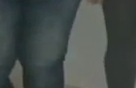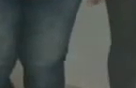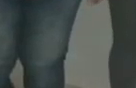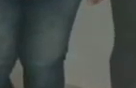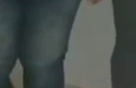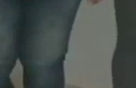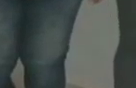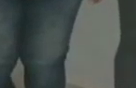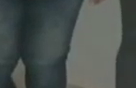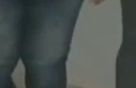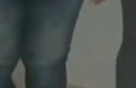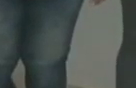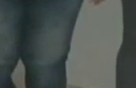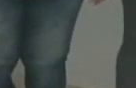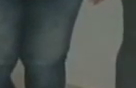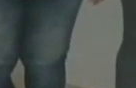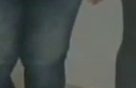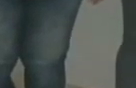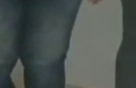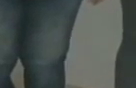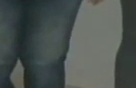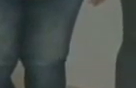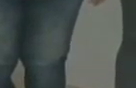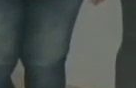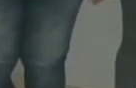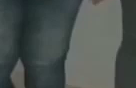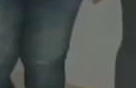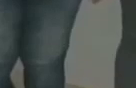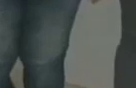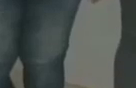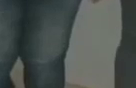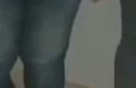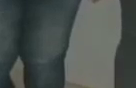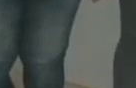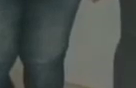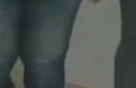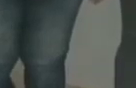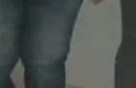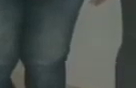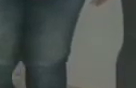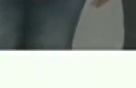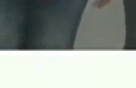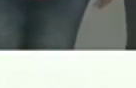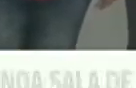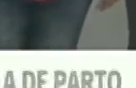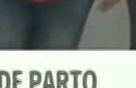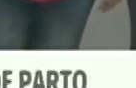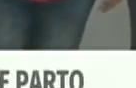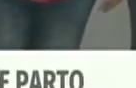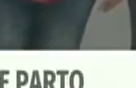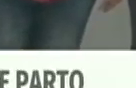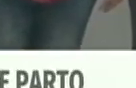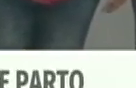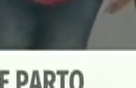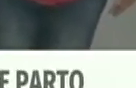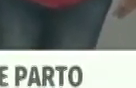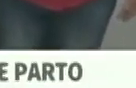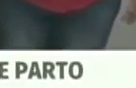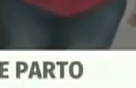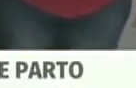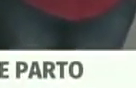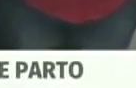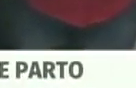Simón Bolívar, mostrar esta experiencia de incorporación al Plan Nacional de Parto Humanizado, la unidad o el espacio donde